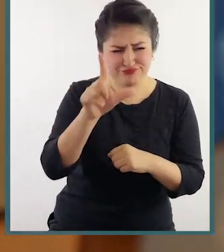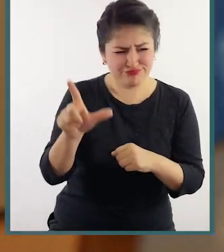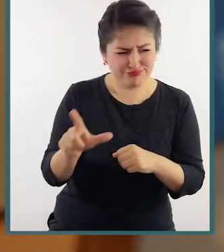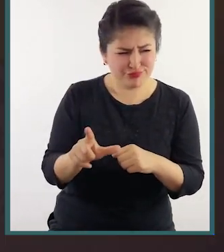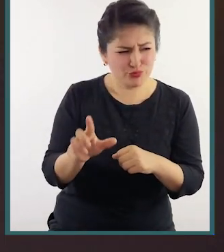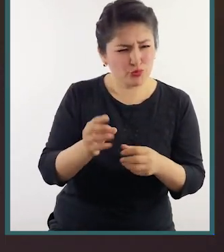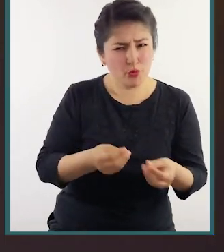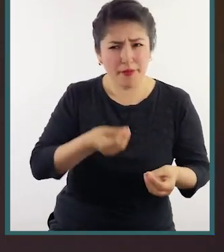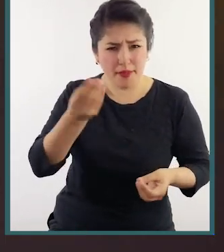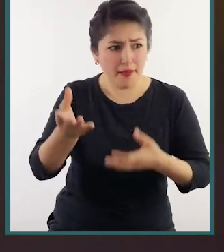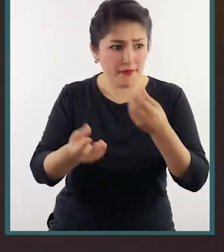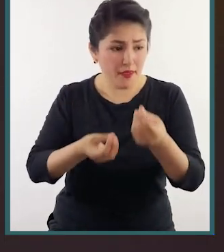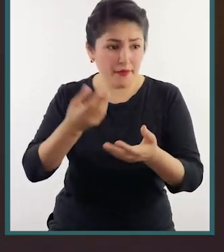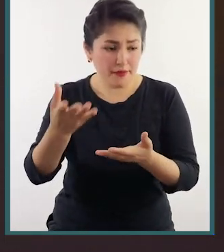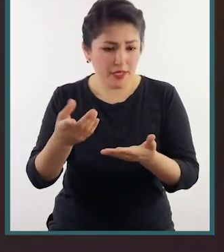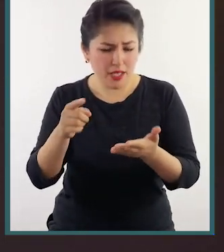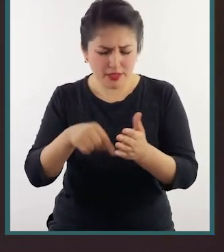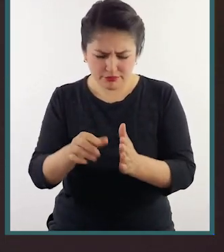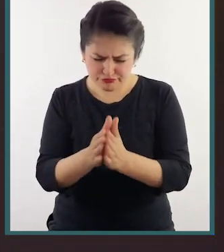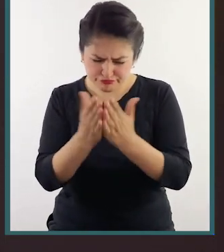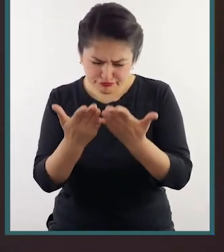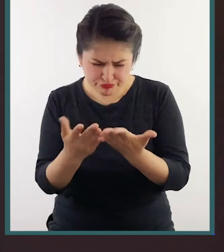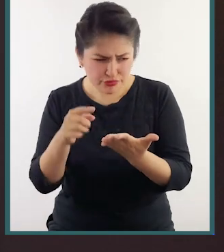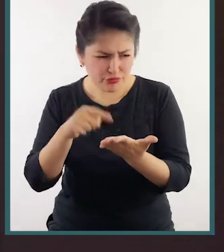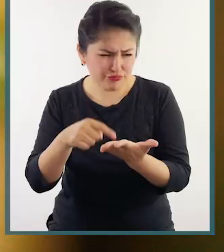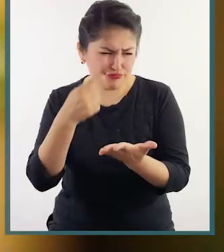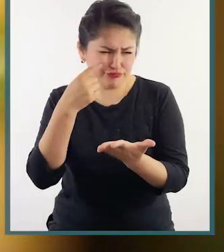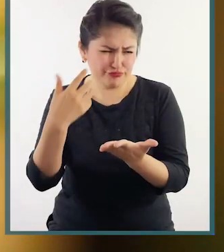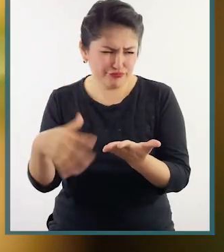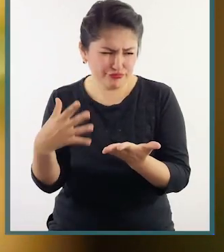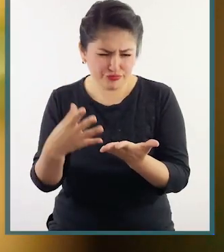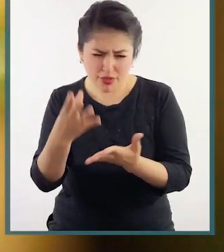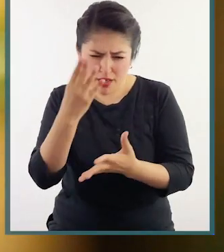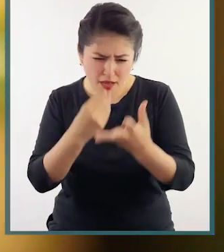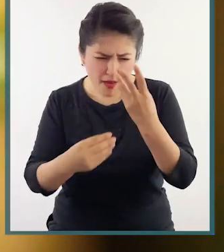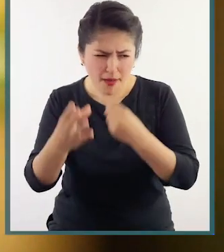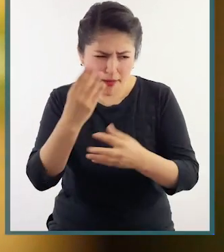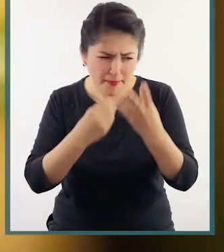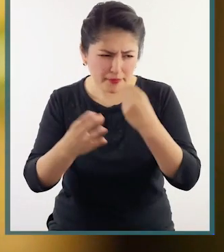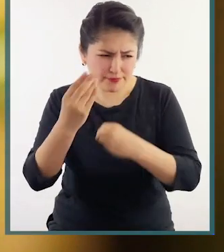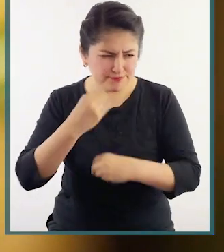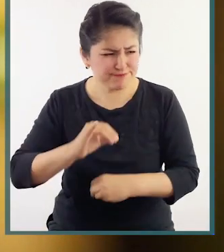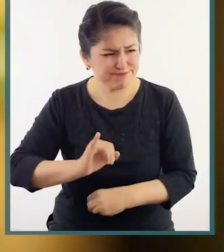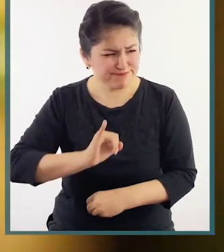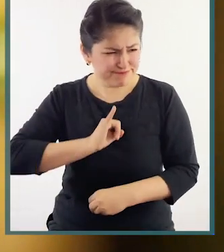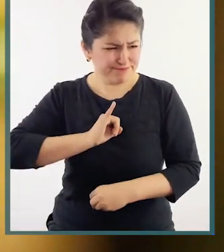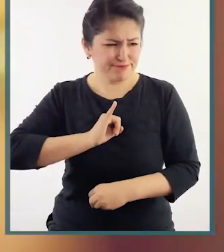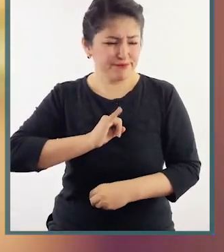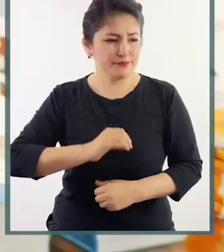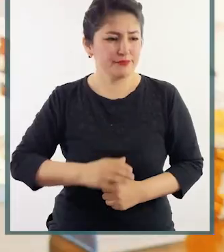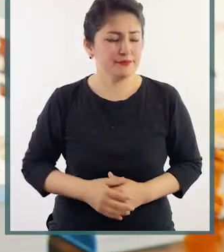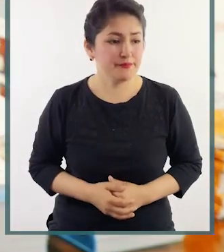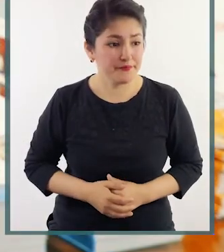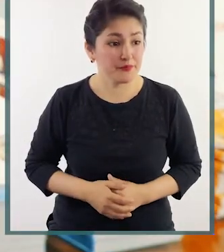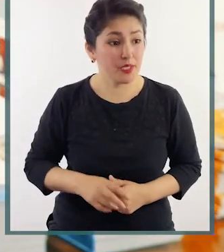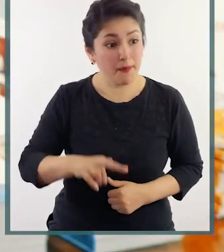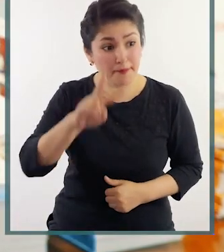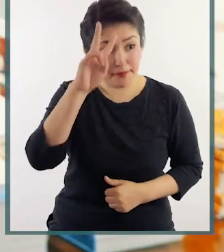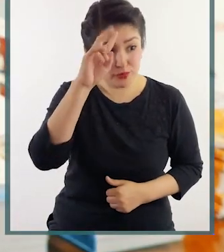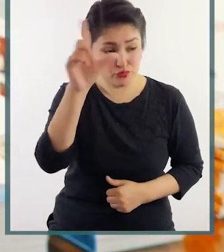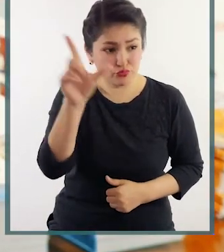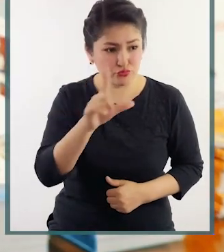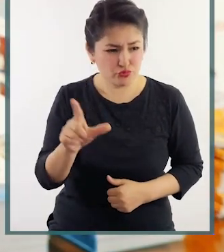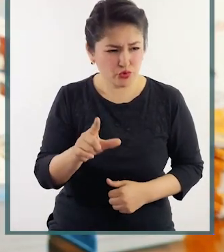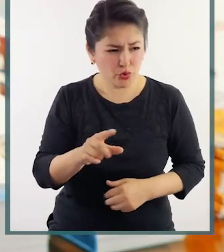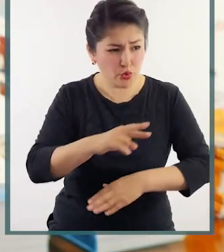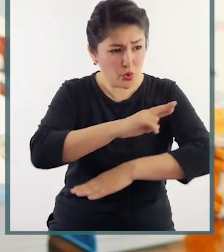nuestro país. Podrán encontrar información muy valiosa que nos va a ayudar a fortalecer nuestra identidad nacional. Va a 15